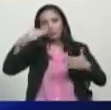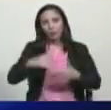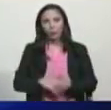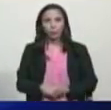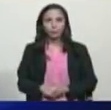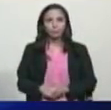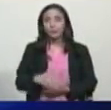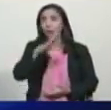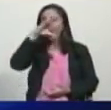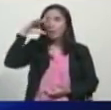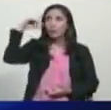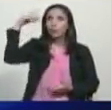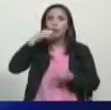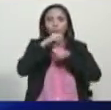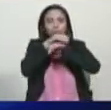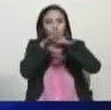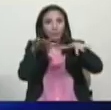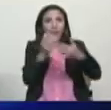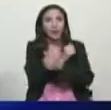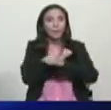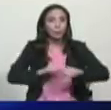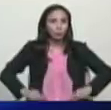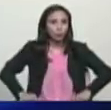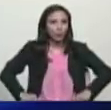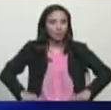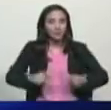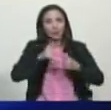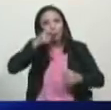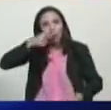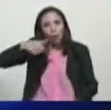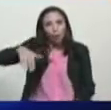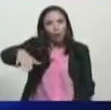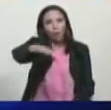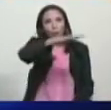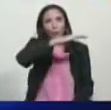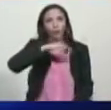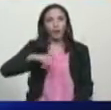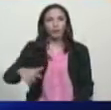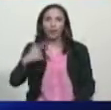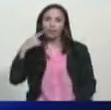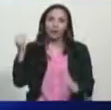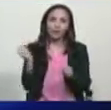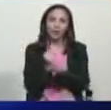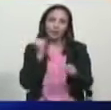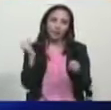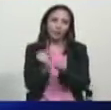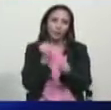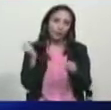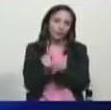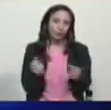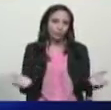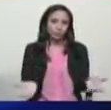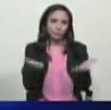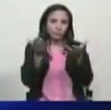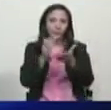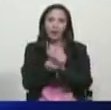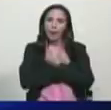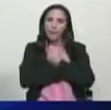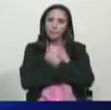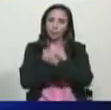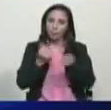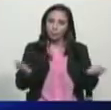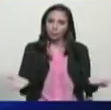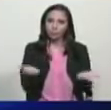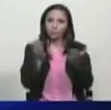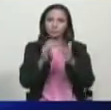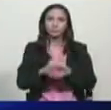Que Dios bendiga al Estado portuguesa y a todo el llano venezolano. Trabajo y más trabajo, amor y más